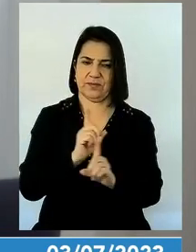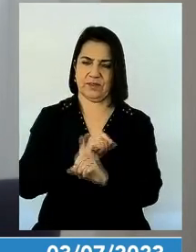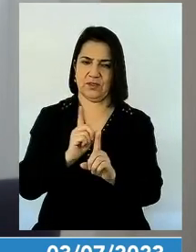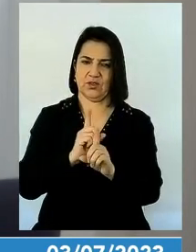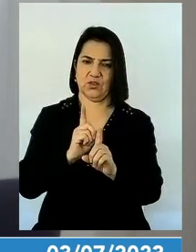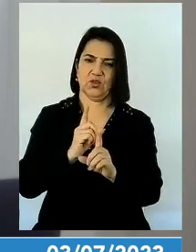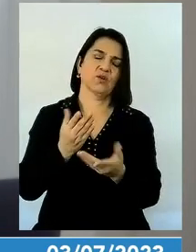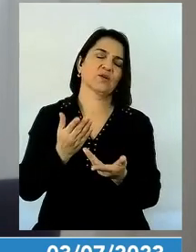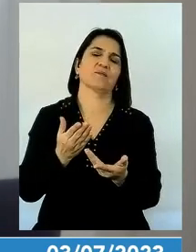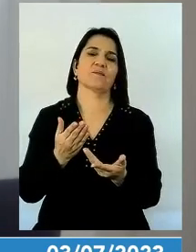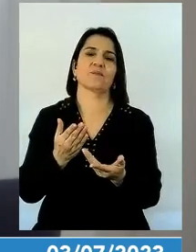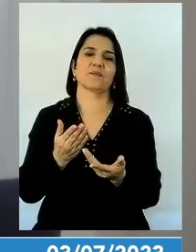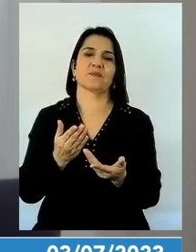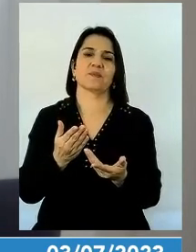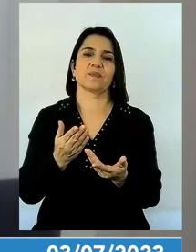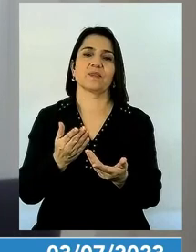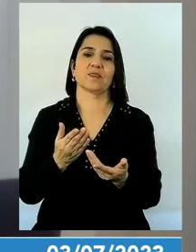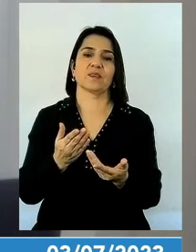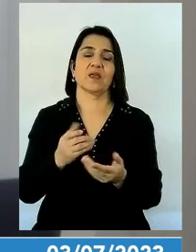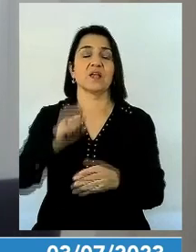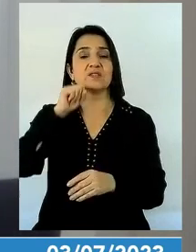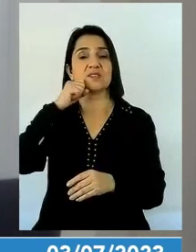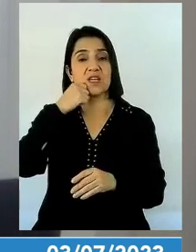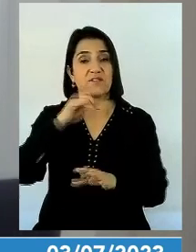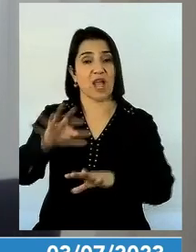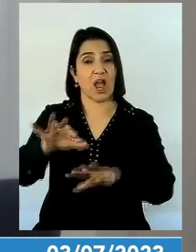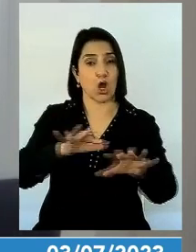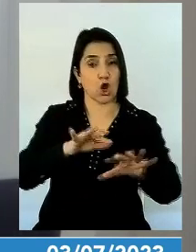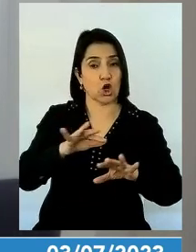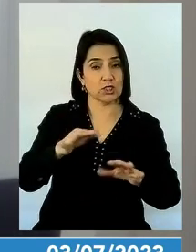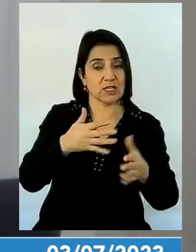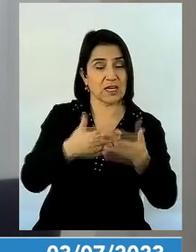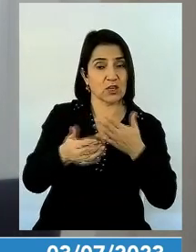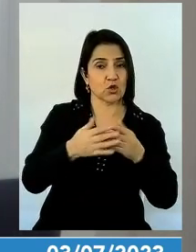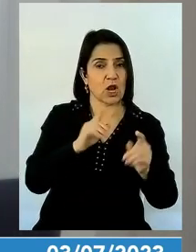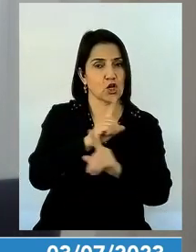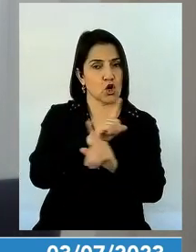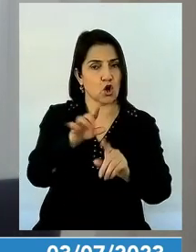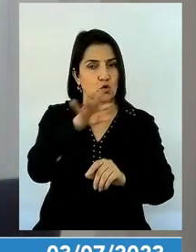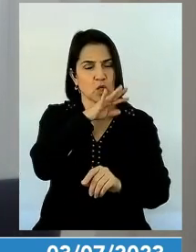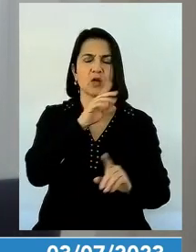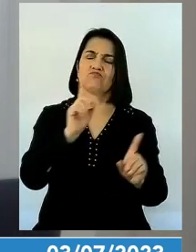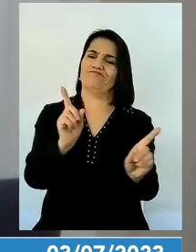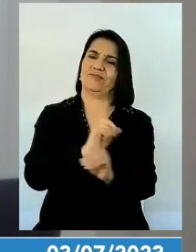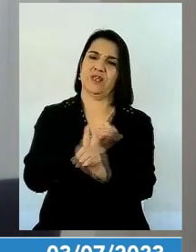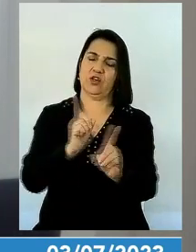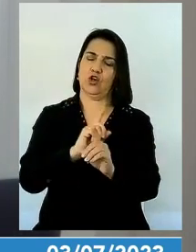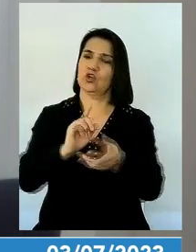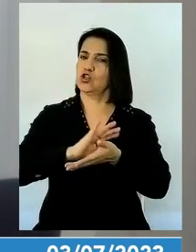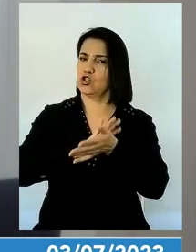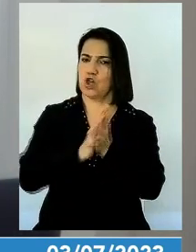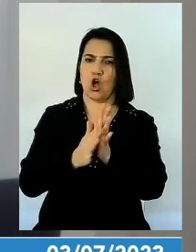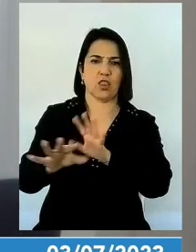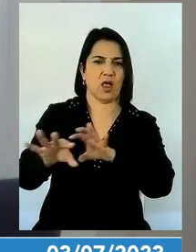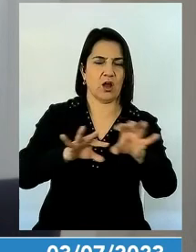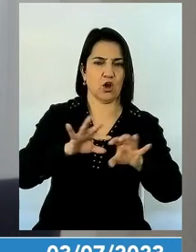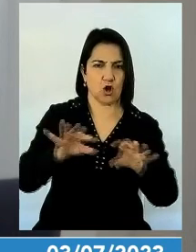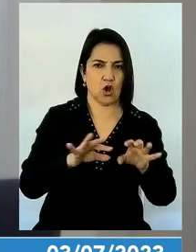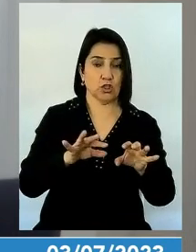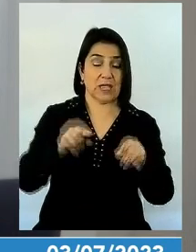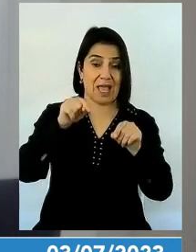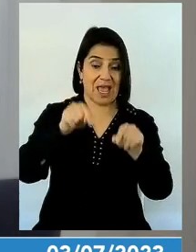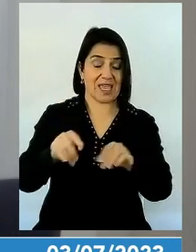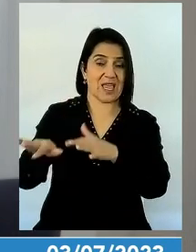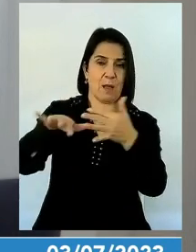uso de los recursos, de hecho estamos reconociendo los servicios ecosistémicos de todas las especies y de todos los elementos que ellos la constituyen, pero eso debe